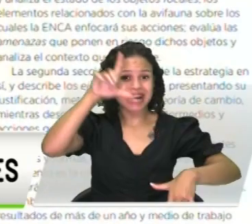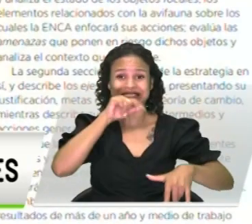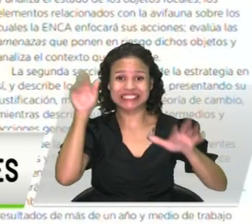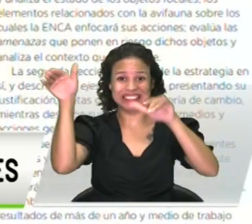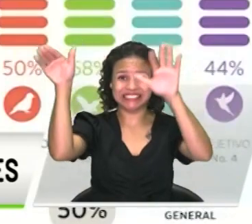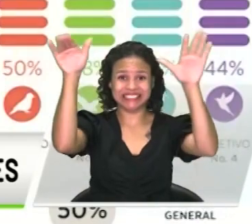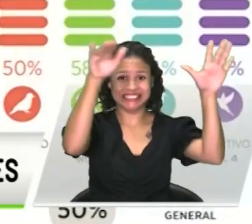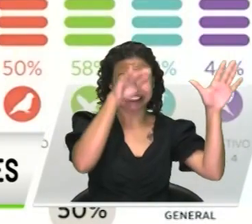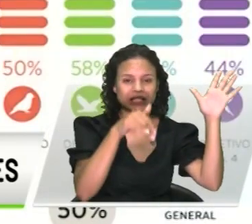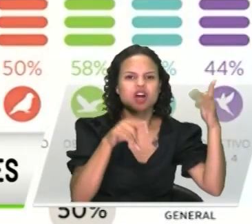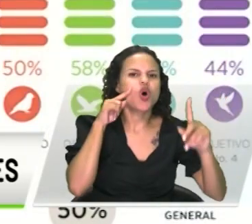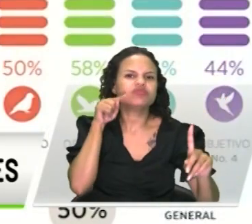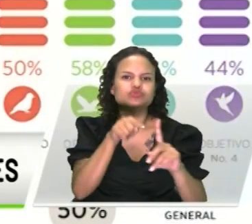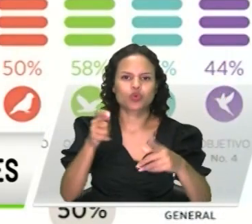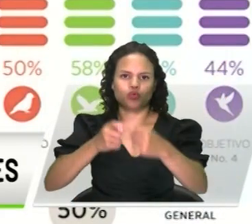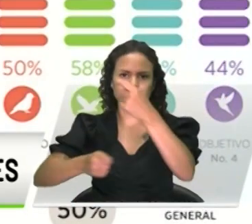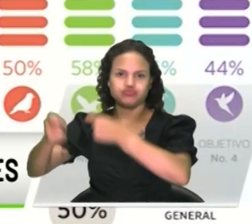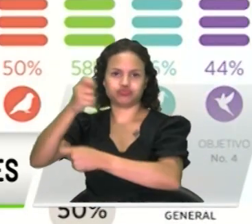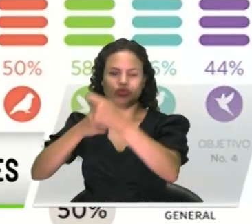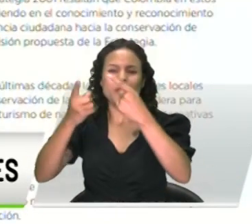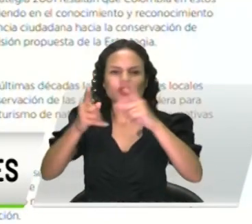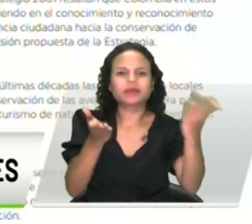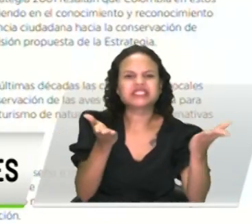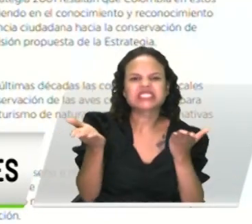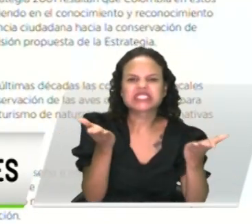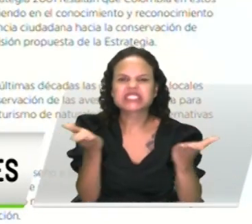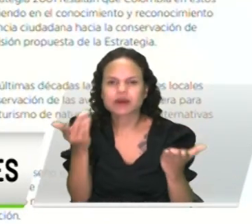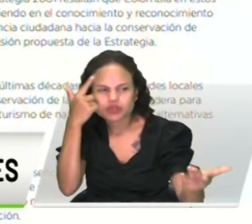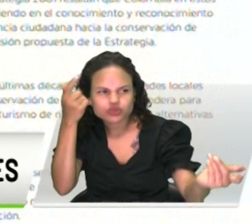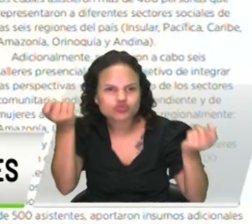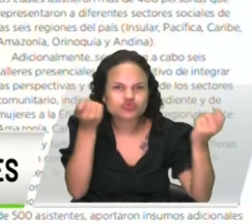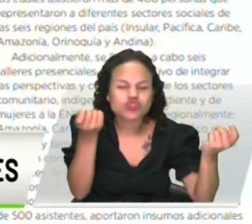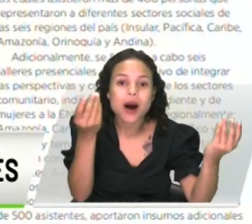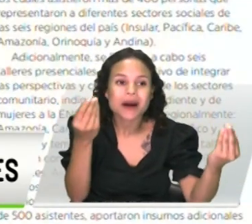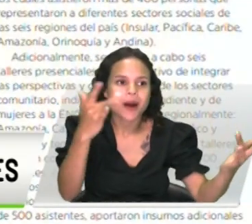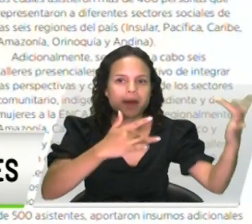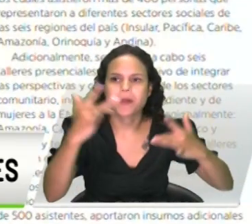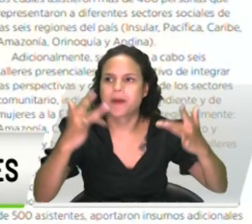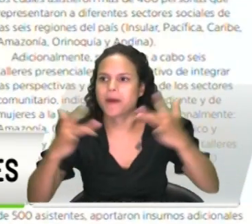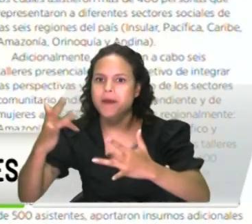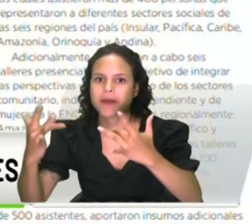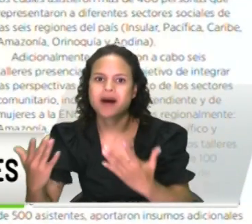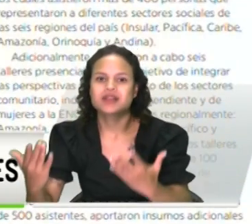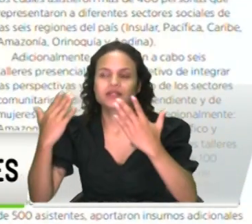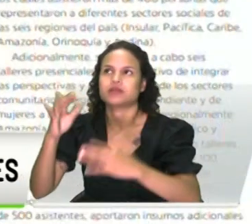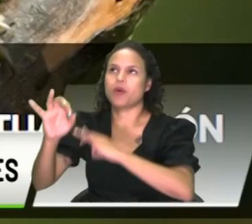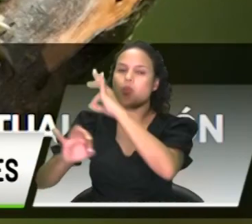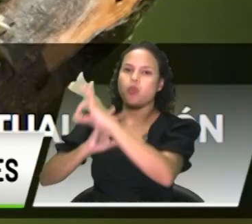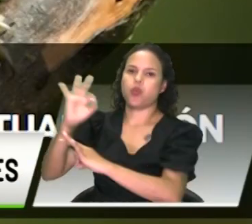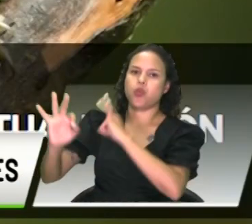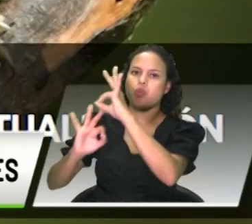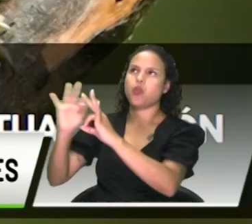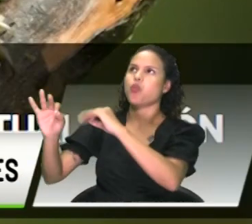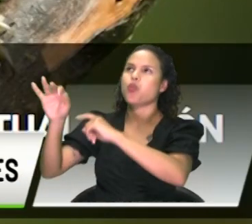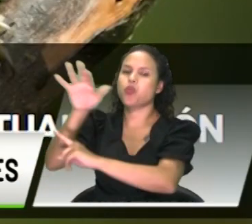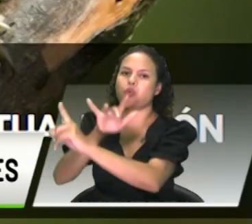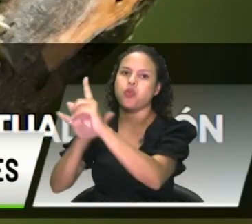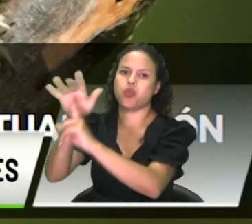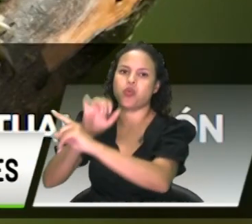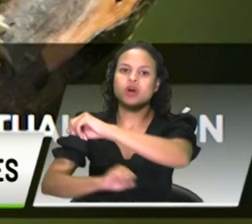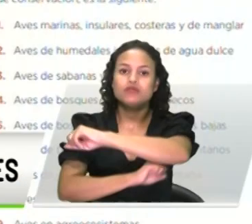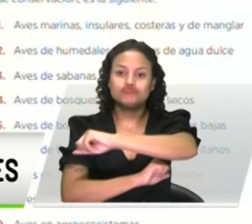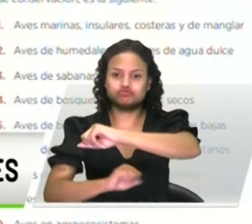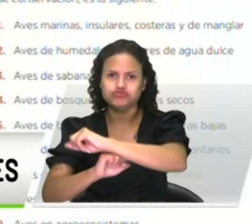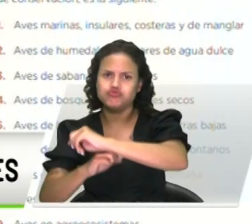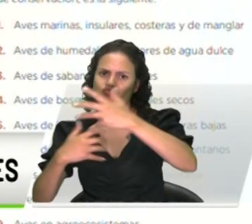sectores productivos y servicios estratégicos para fomentar y mejorar prácticas de conservación y fortalecer la Red Nacional